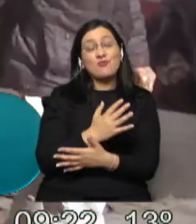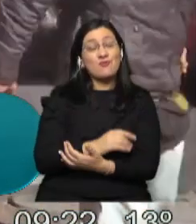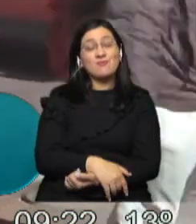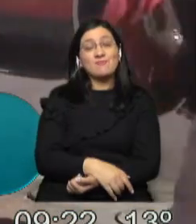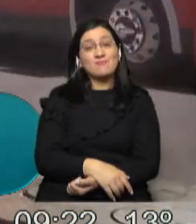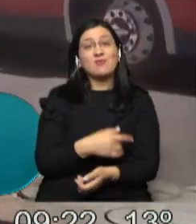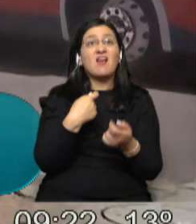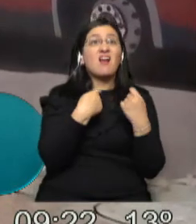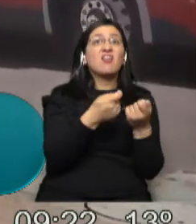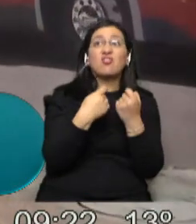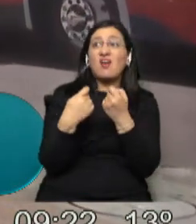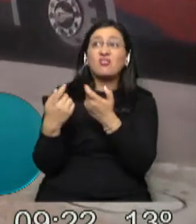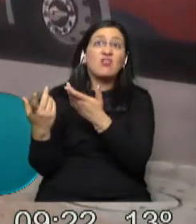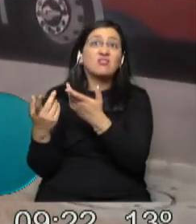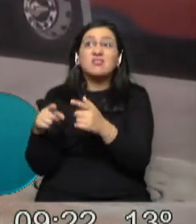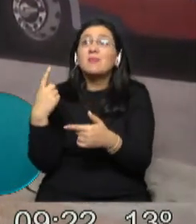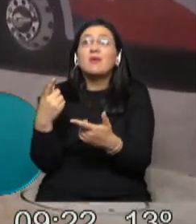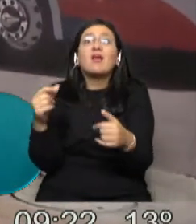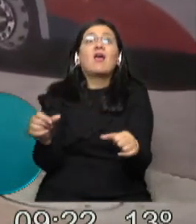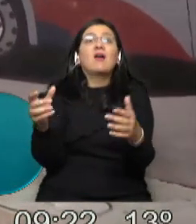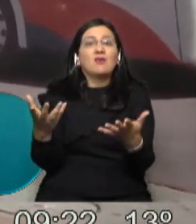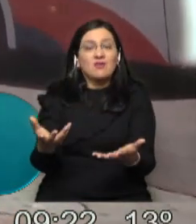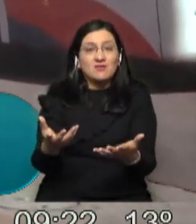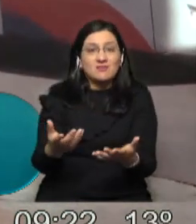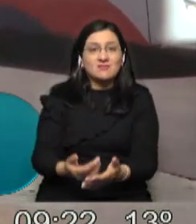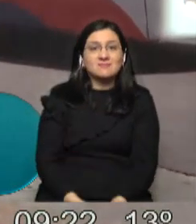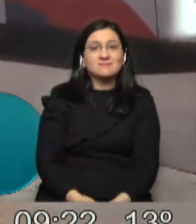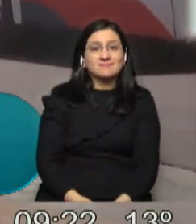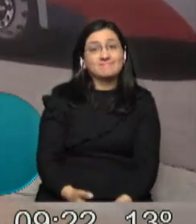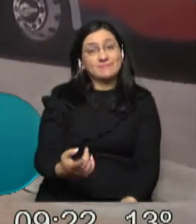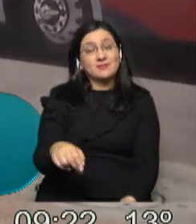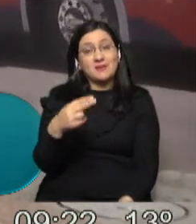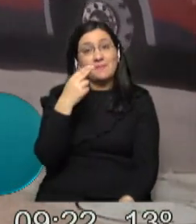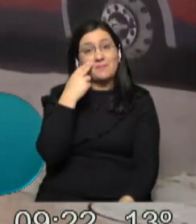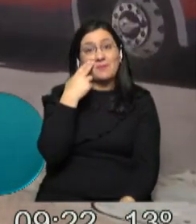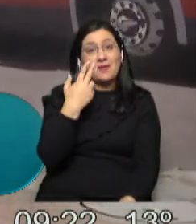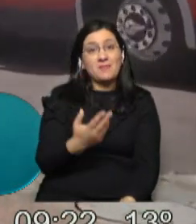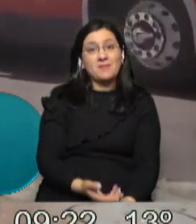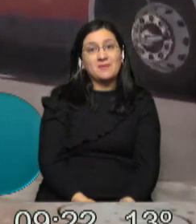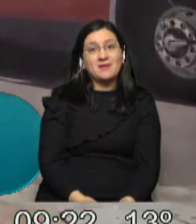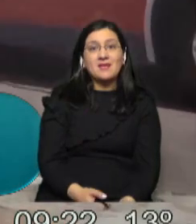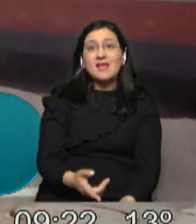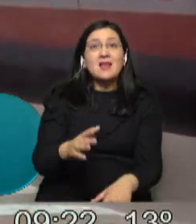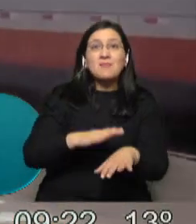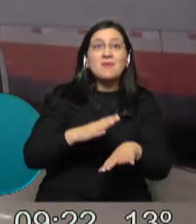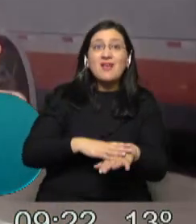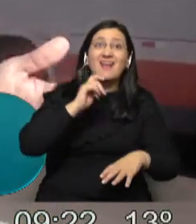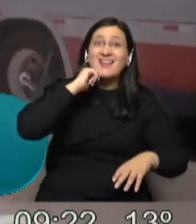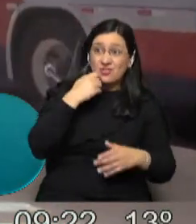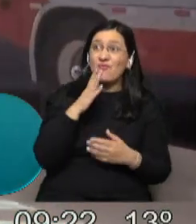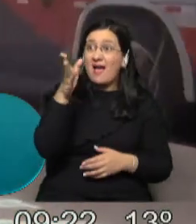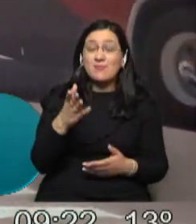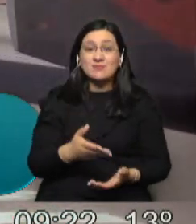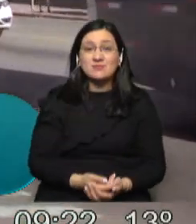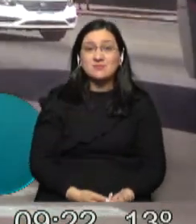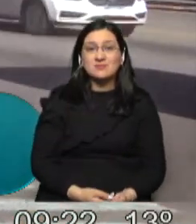Propios de la edad que uno a veces puede tener, estos inconvenientes, ¿verdad? Ante lo emocional del momento, lo emocional del fin de semana. ¿A Morgan?